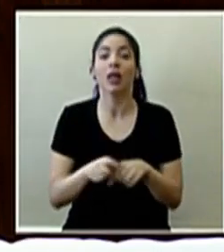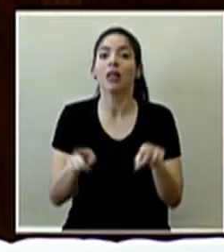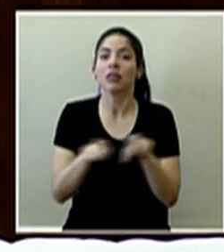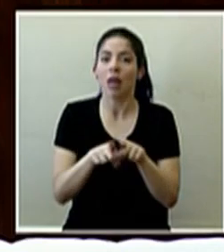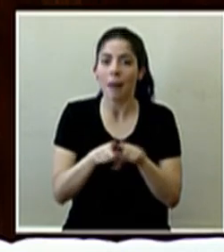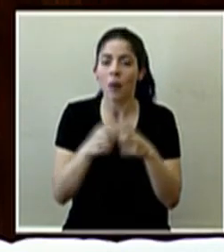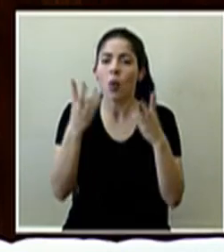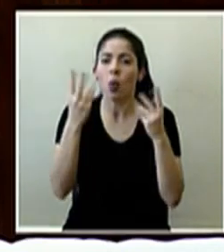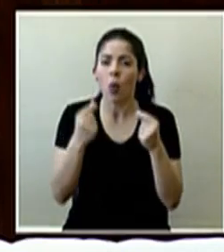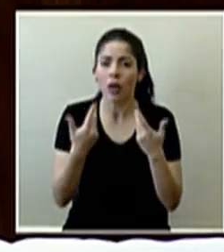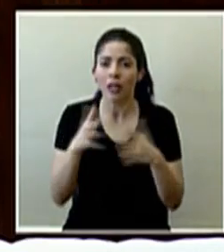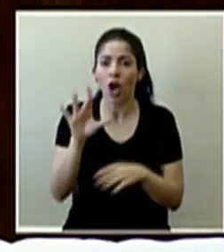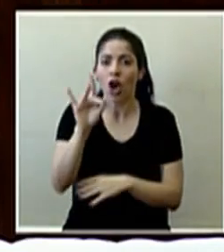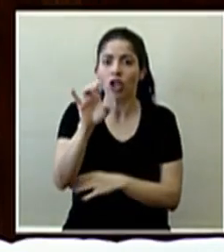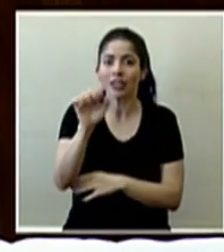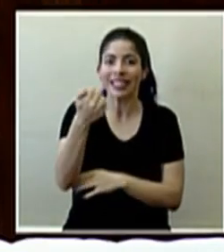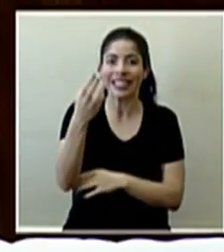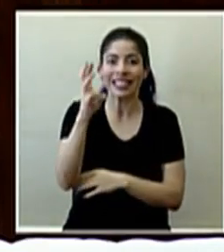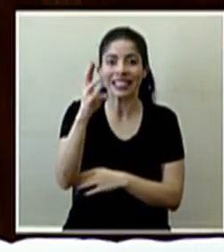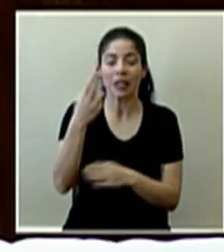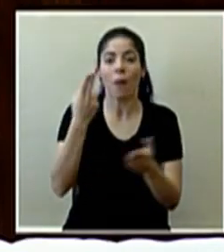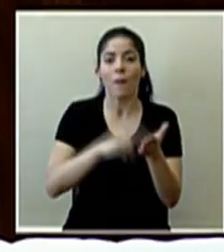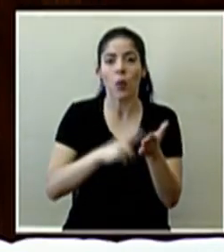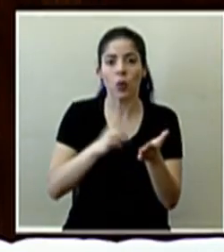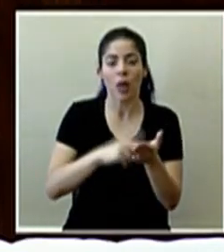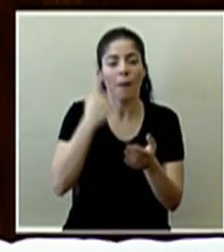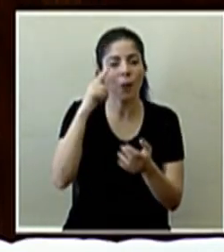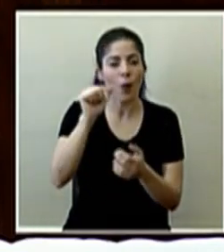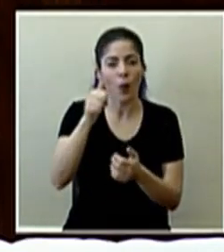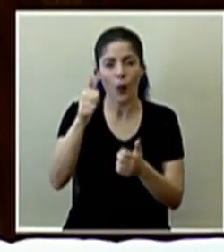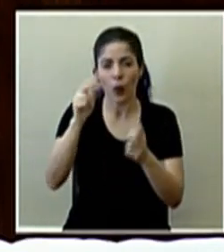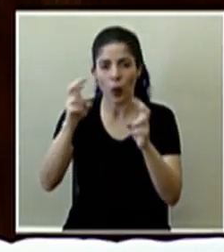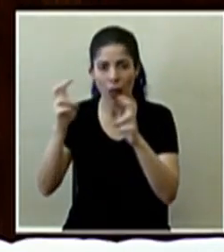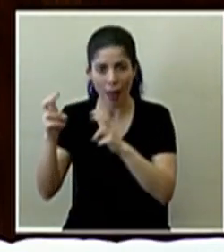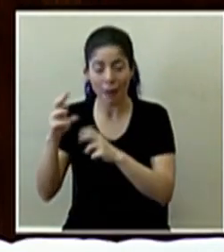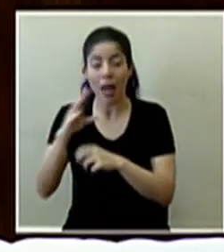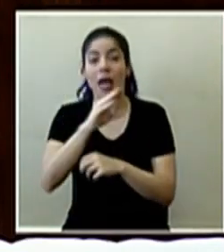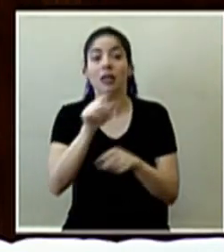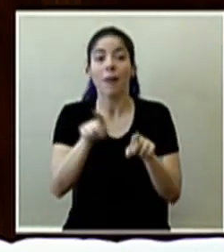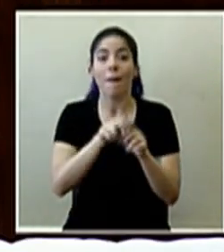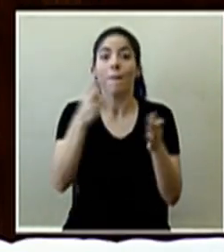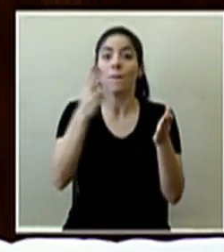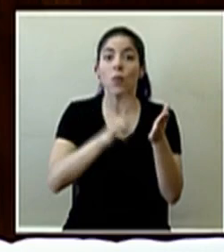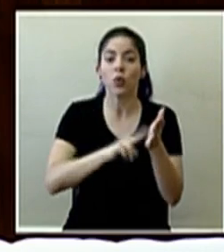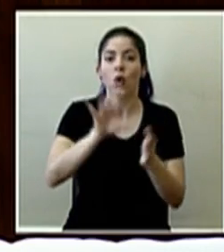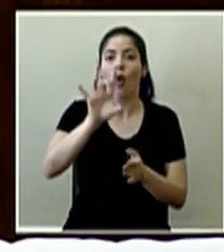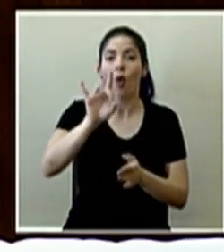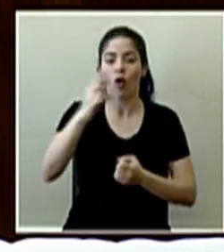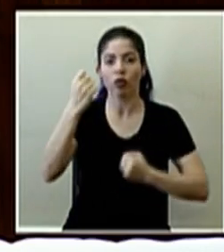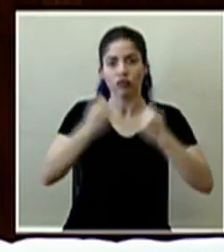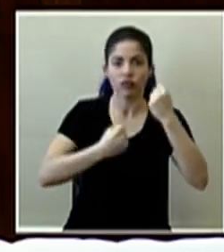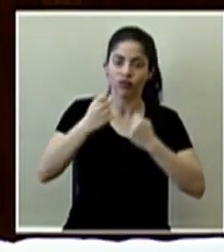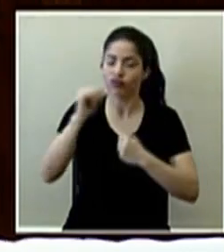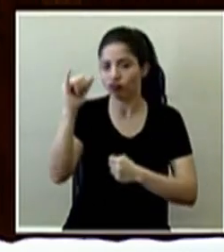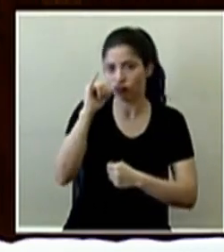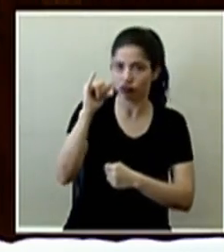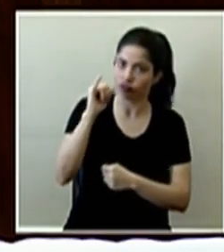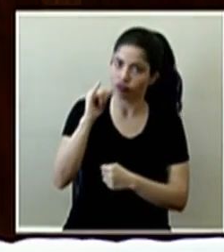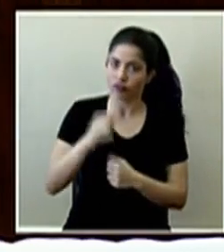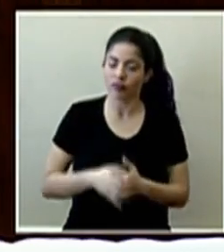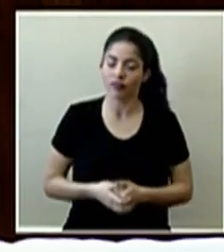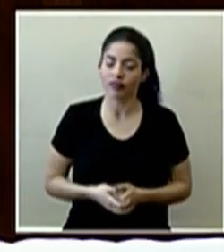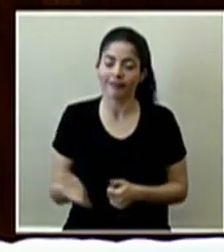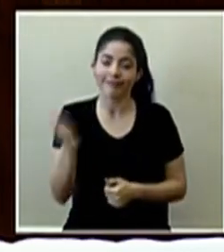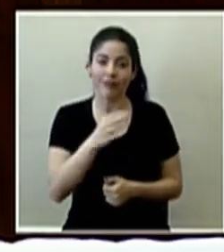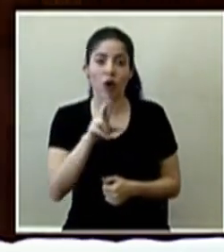realizaron 816 partes por otros casos y se multaron a 8 conductores ebrios. Don Román,